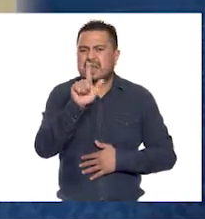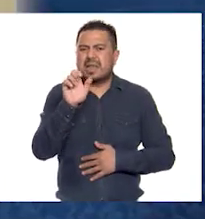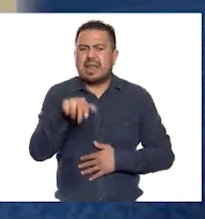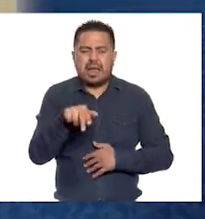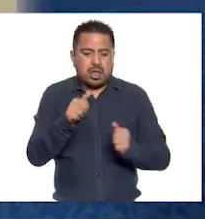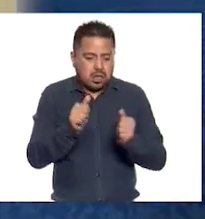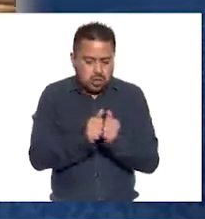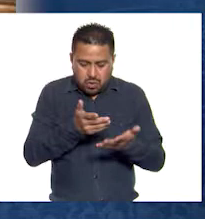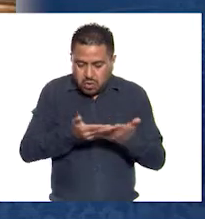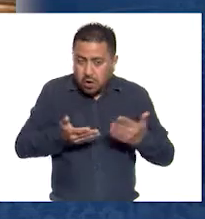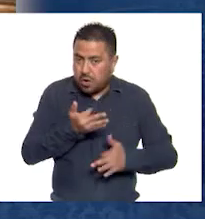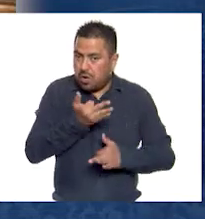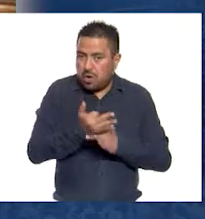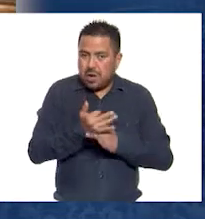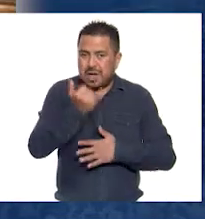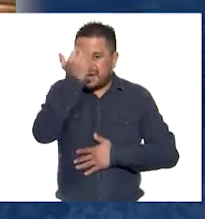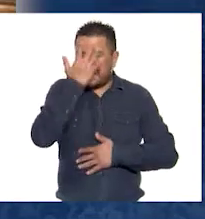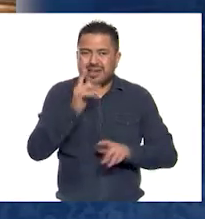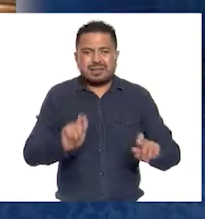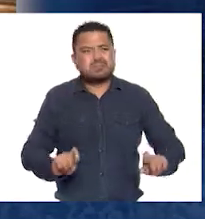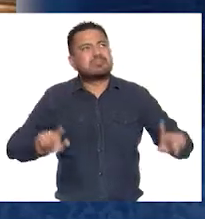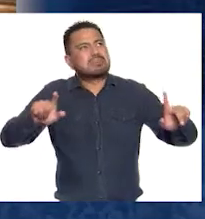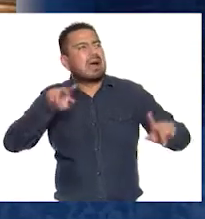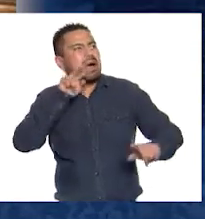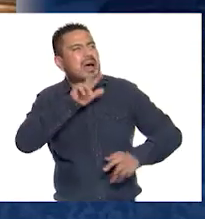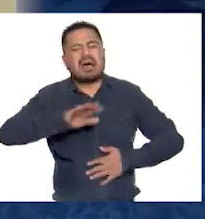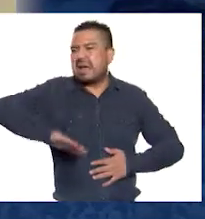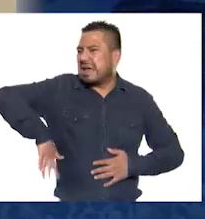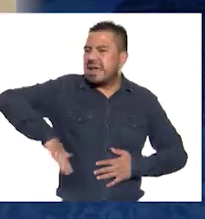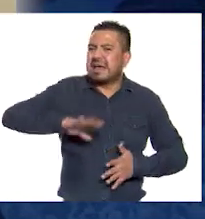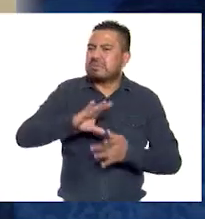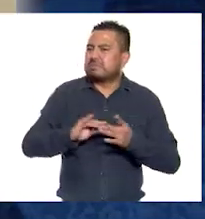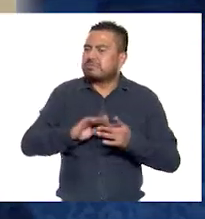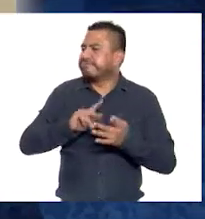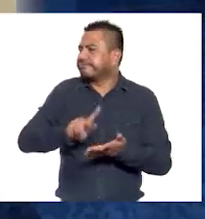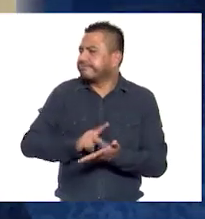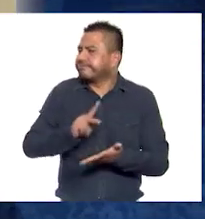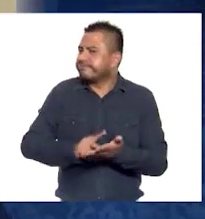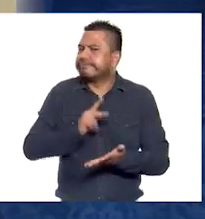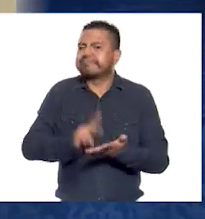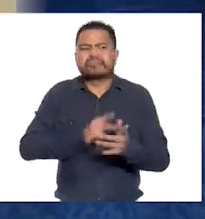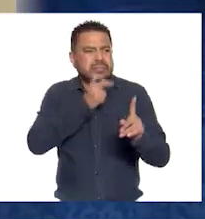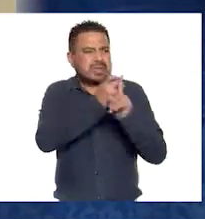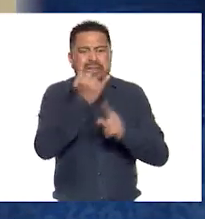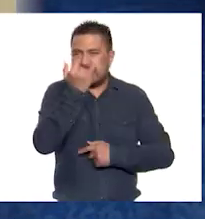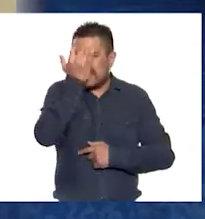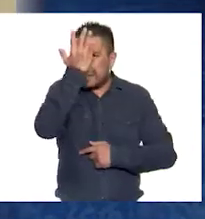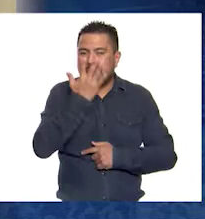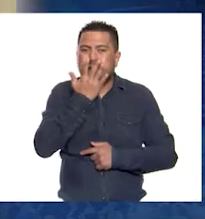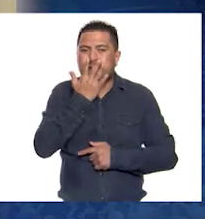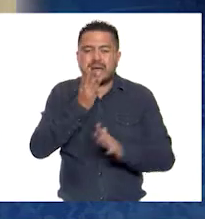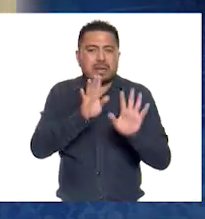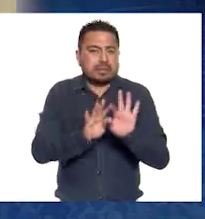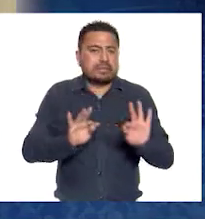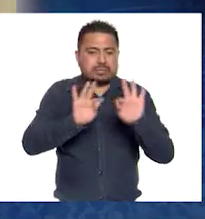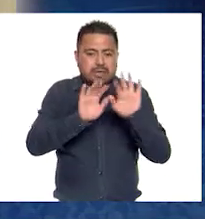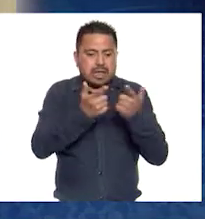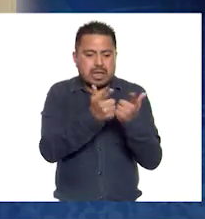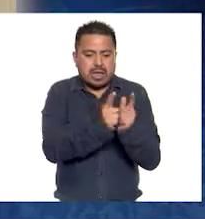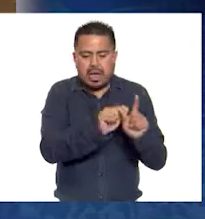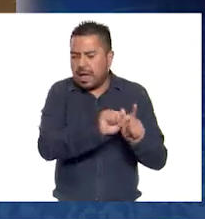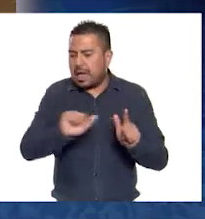en este momento, sobre todo estas imágenes contrastantes que ya hemos conversado varias veces, esta imagen del fundamentalismo